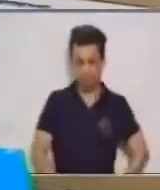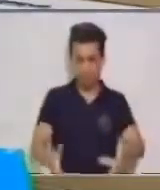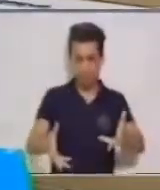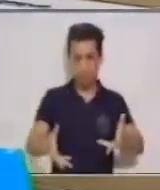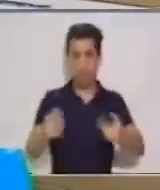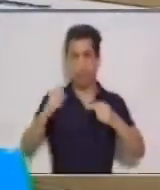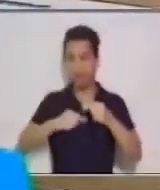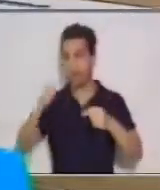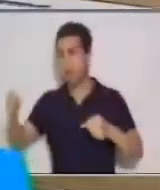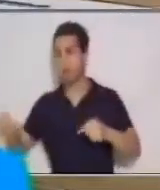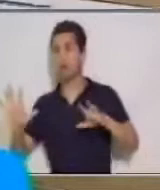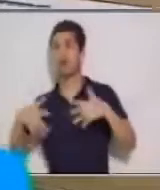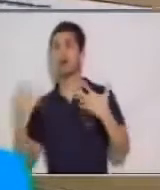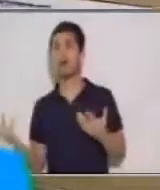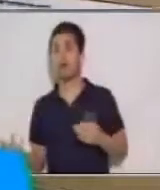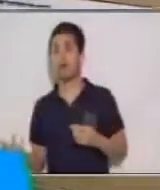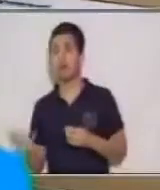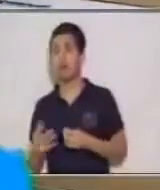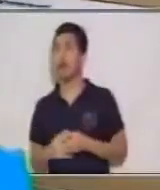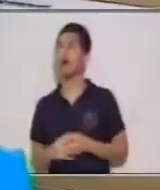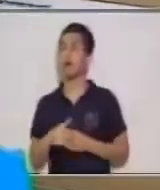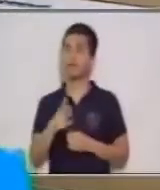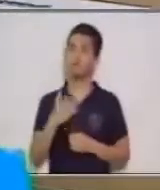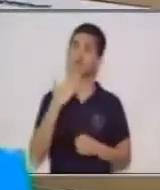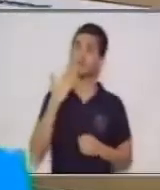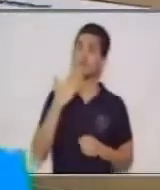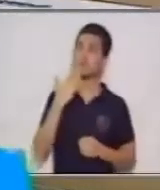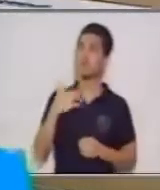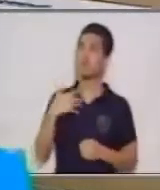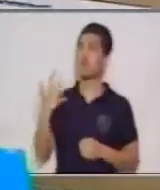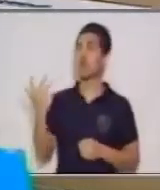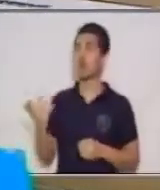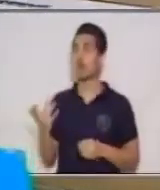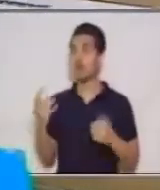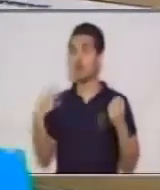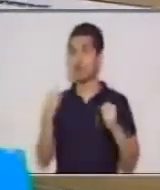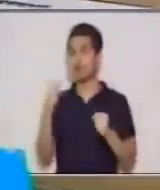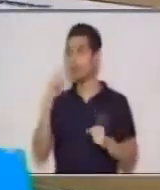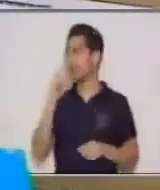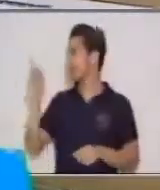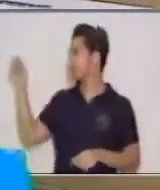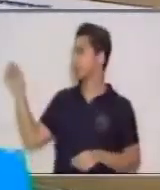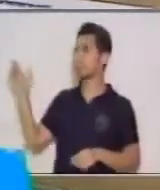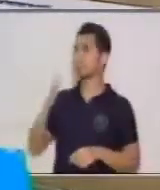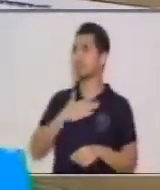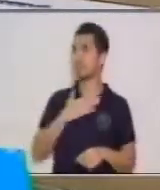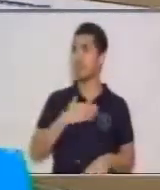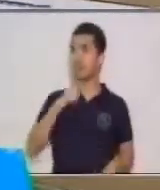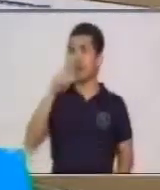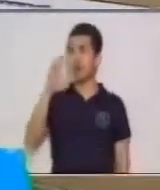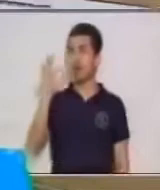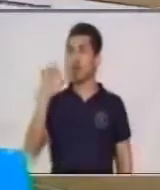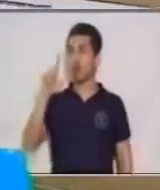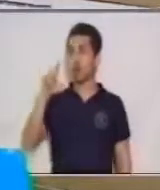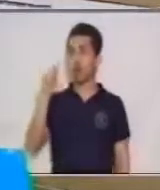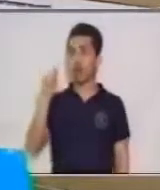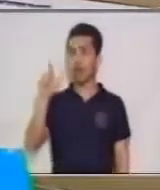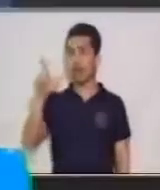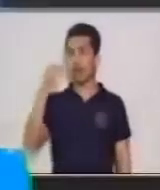causas? Pero para que esto sea más fácil, vamos a utilizar organizadores gráficos. Acompáñame a ver algunos